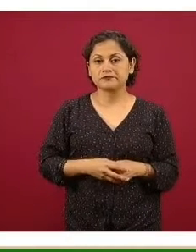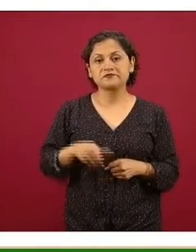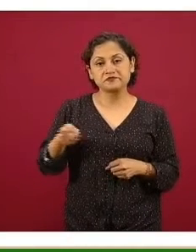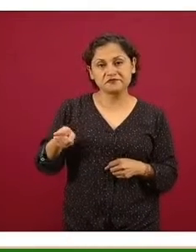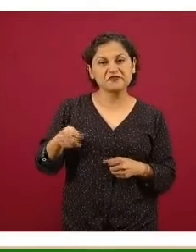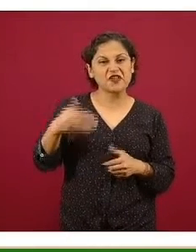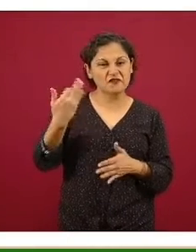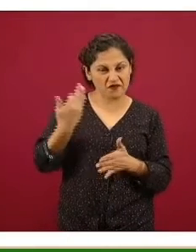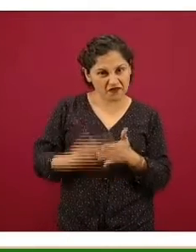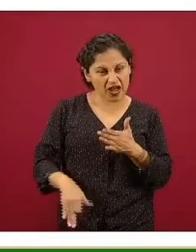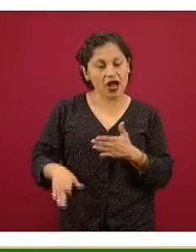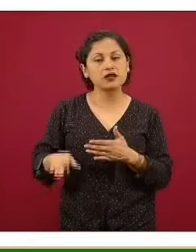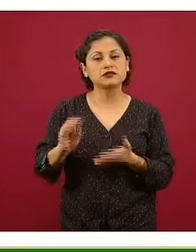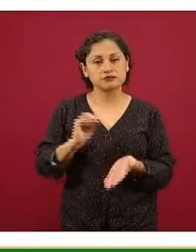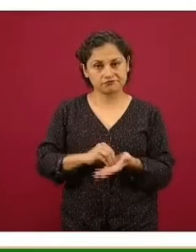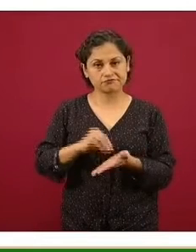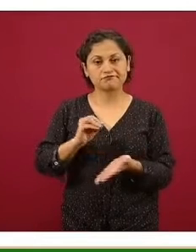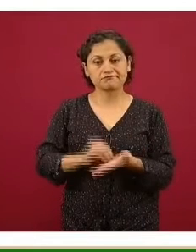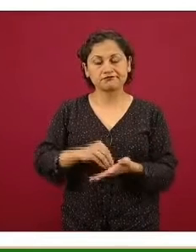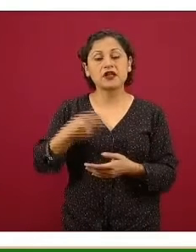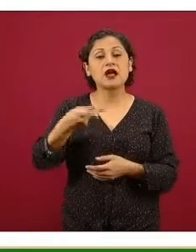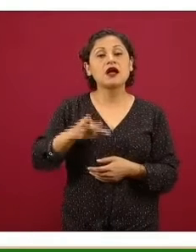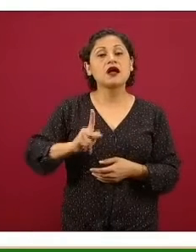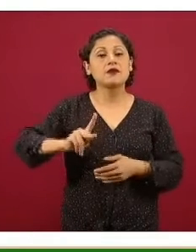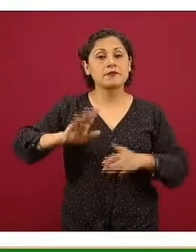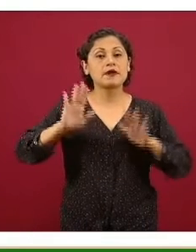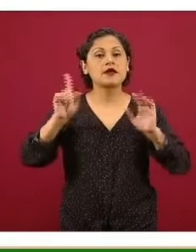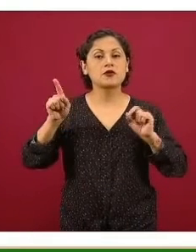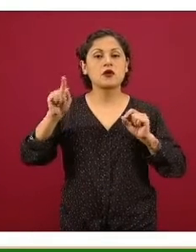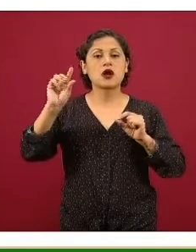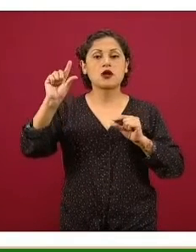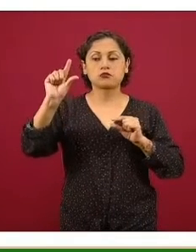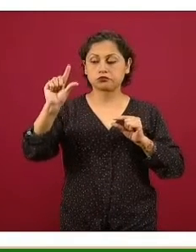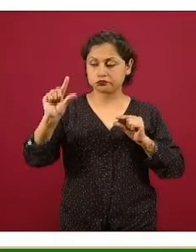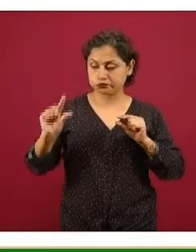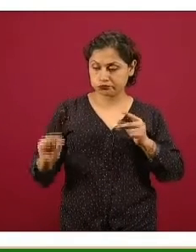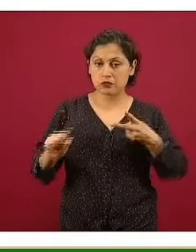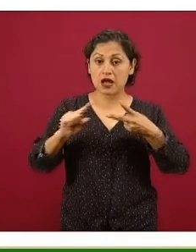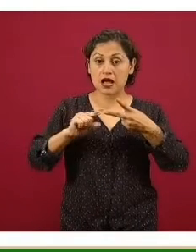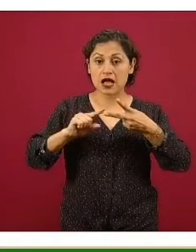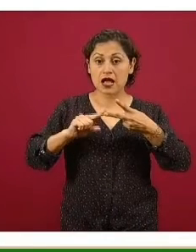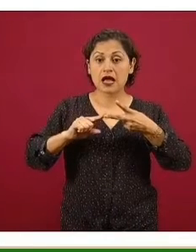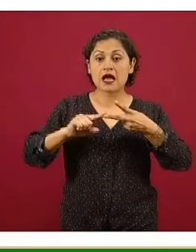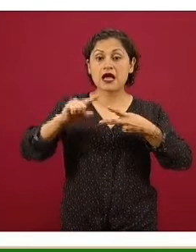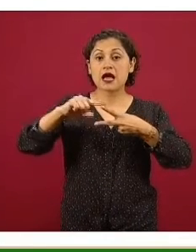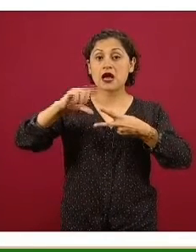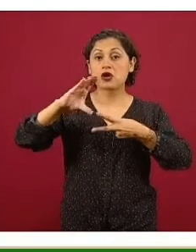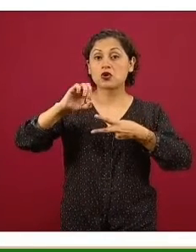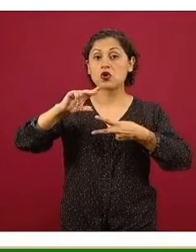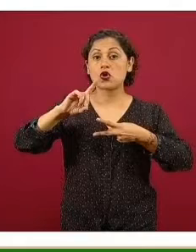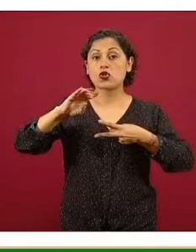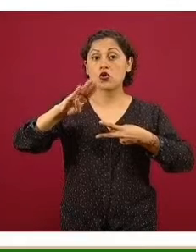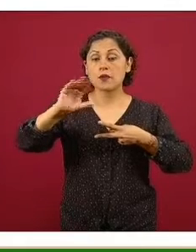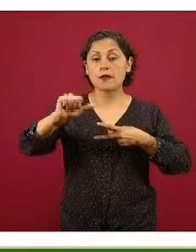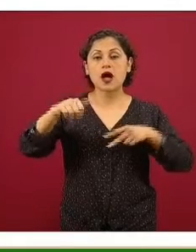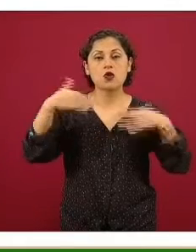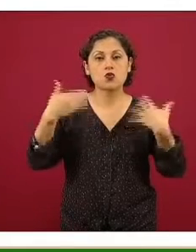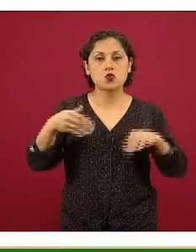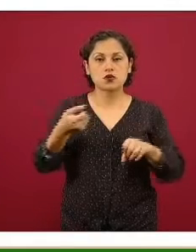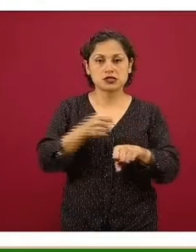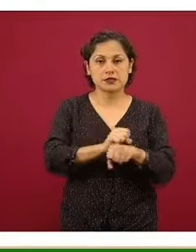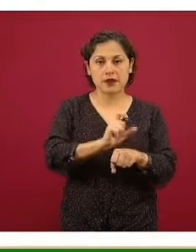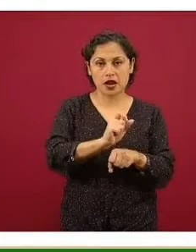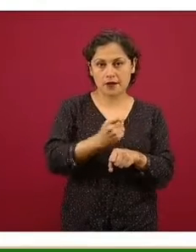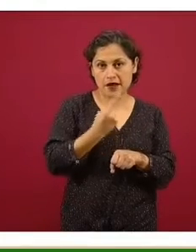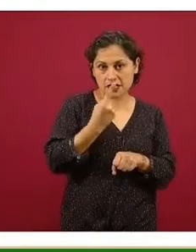no muy marcada, pero que le ha permitido inclusive colocarse por debajo de Córdoba. Córdoba, sin embargo, desde la semana 21